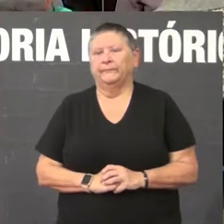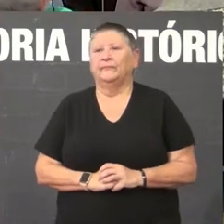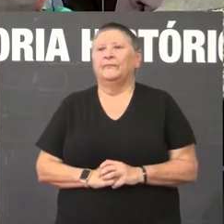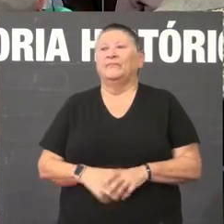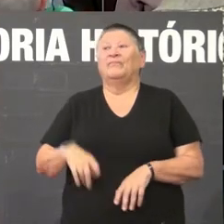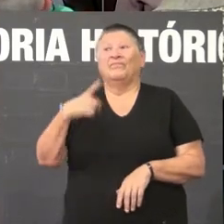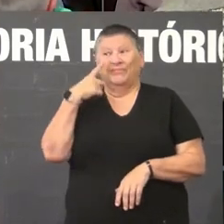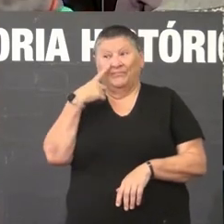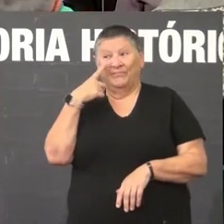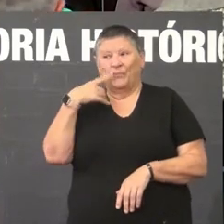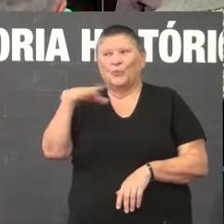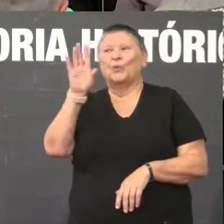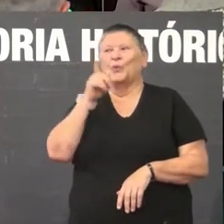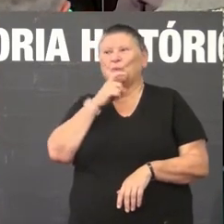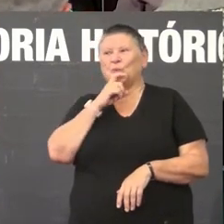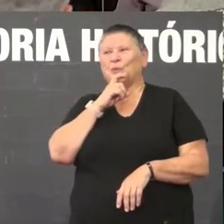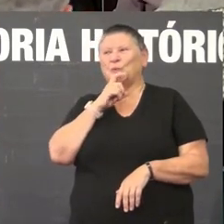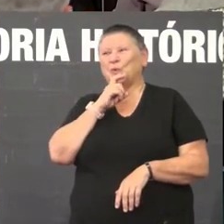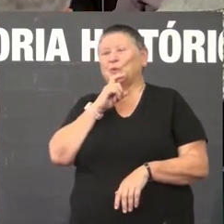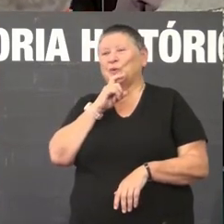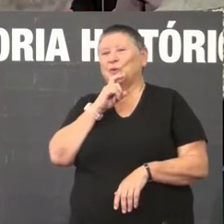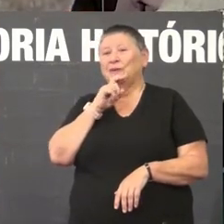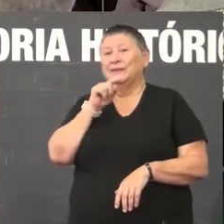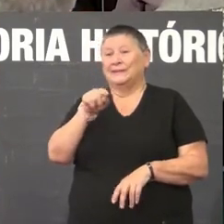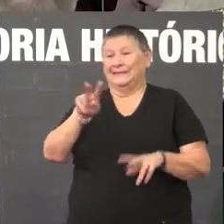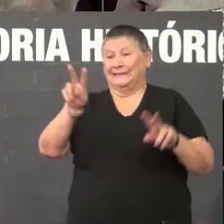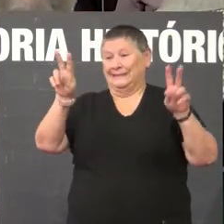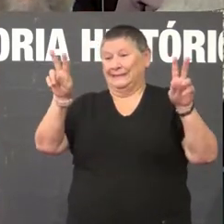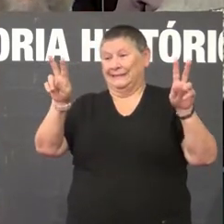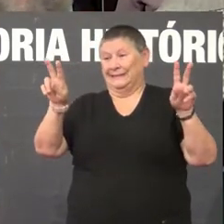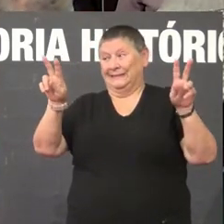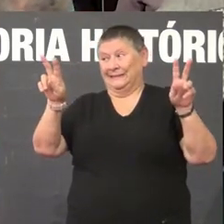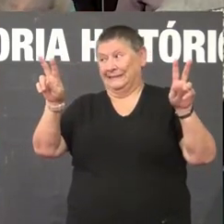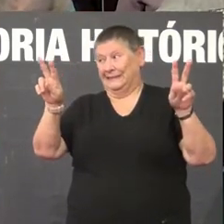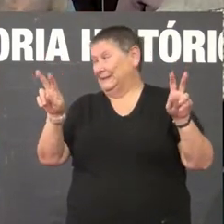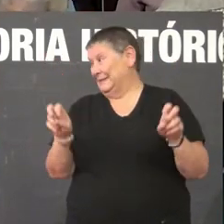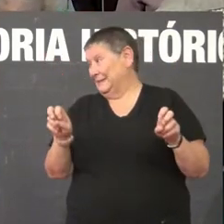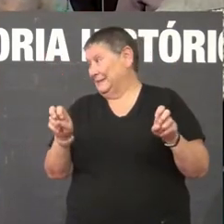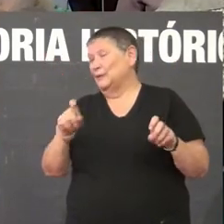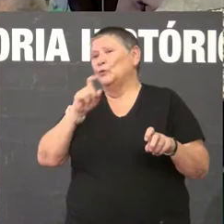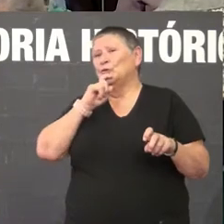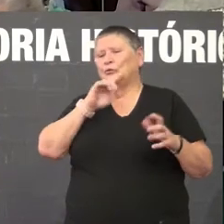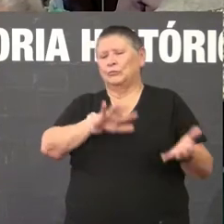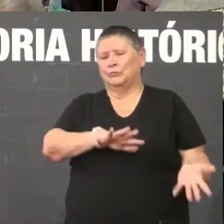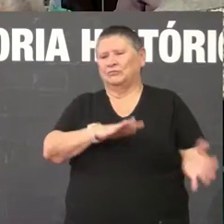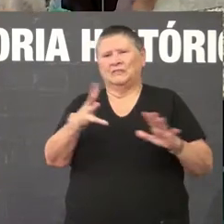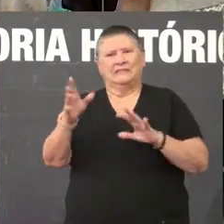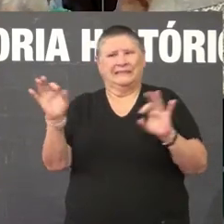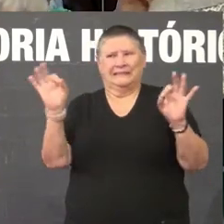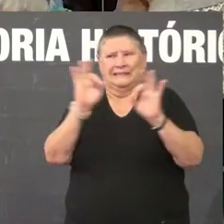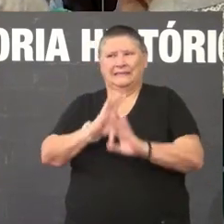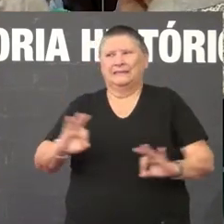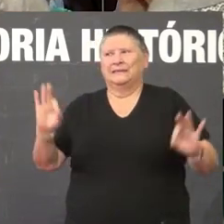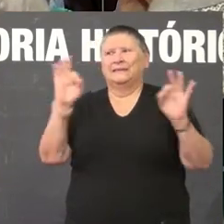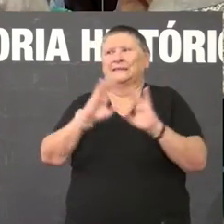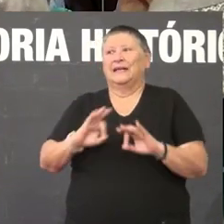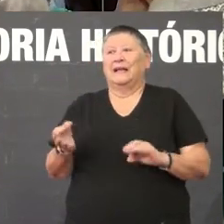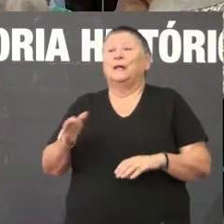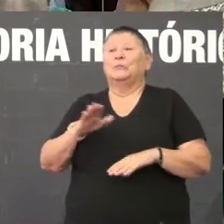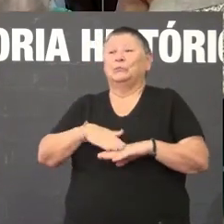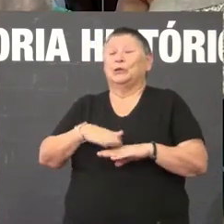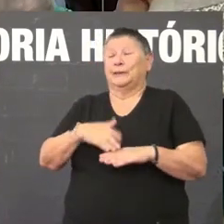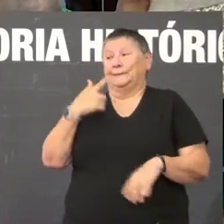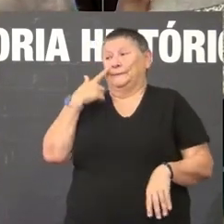Fixadevos como é este asunto de como non se transformou en absoluto, porque